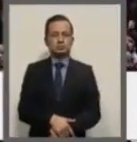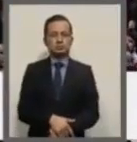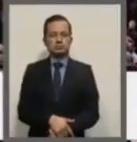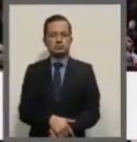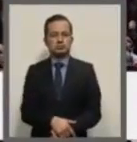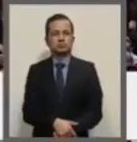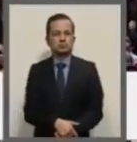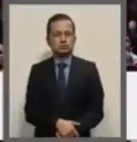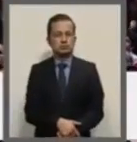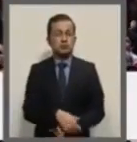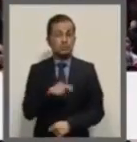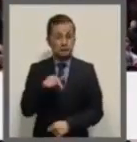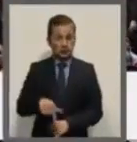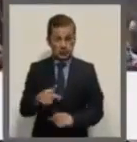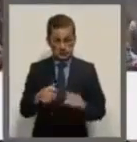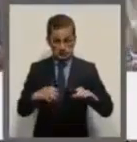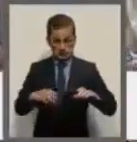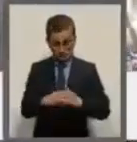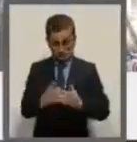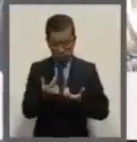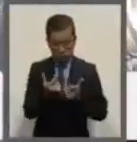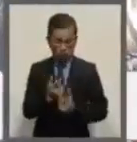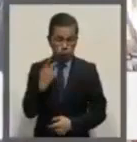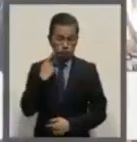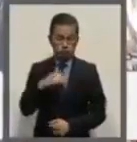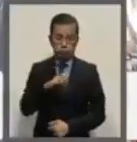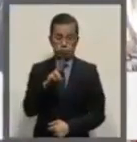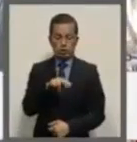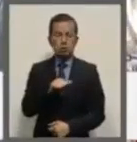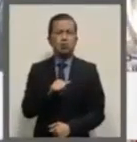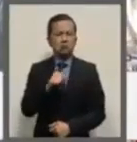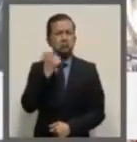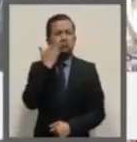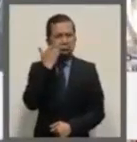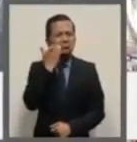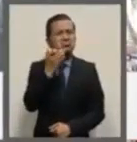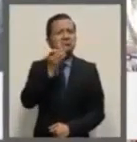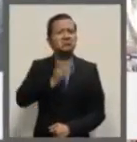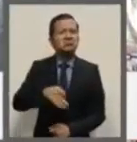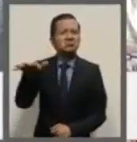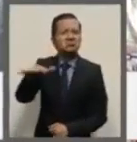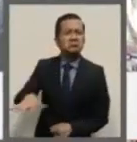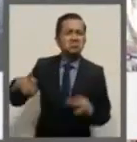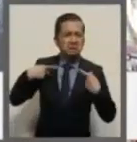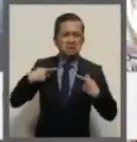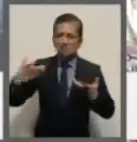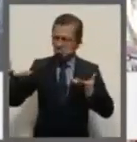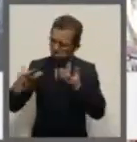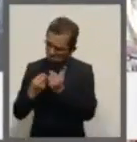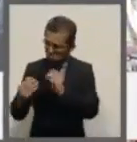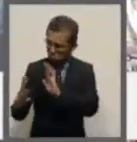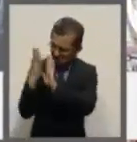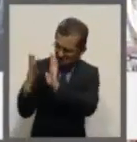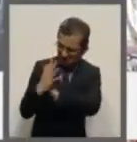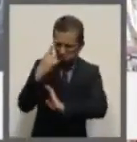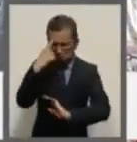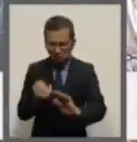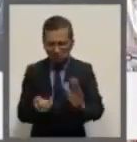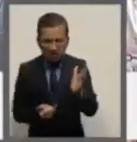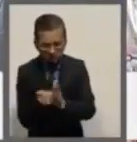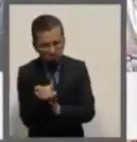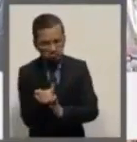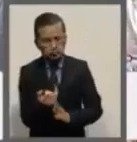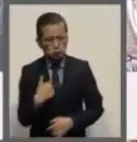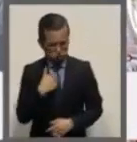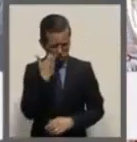En Morena estamos a favor de la participación del pueblo en ejercicios democráticos y quiero darles otro dato.